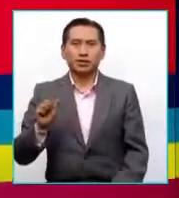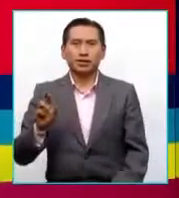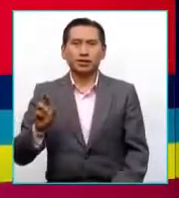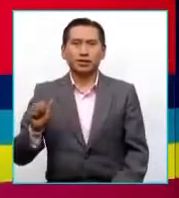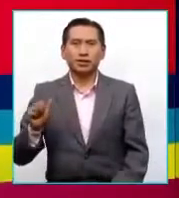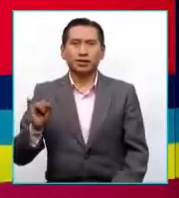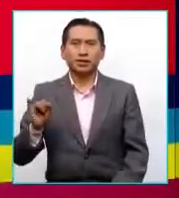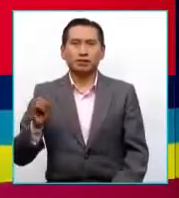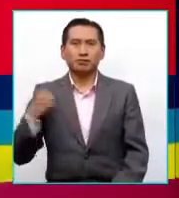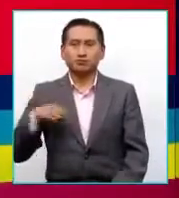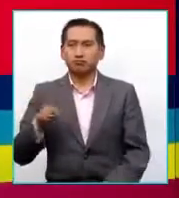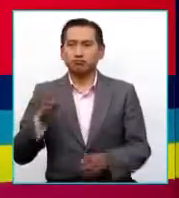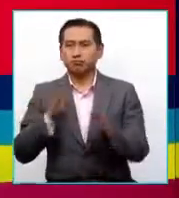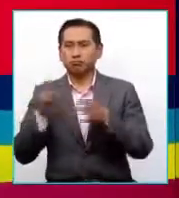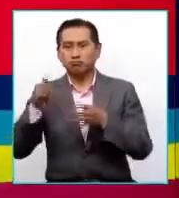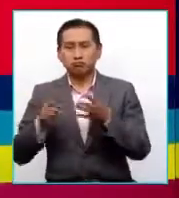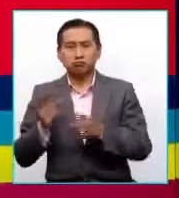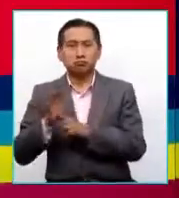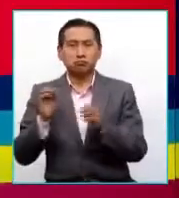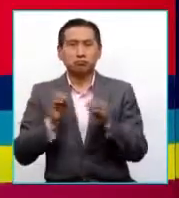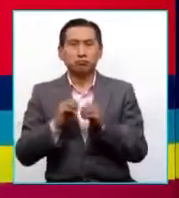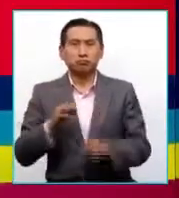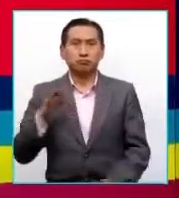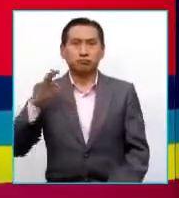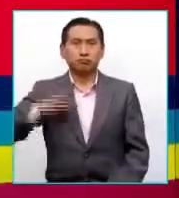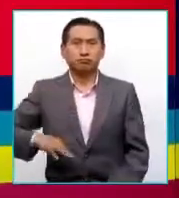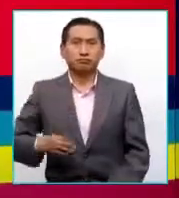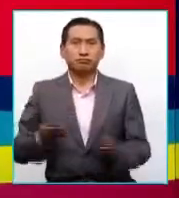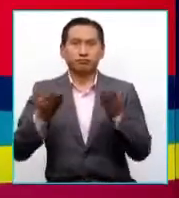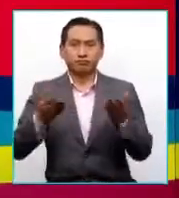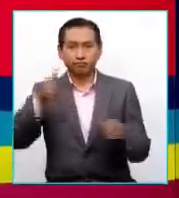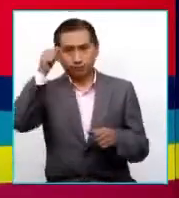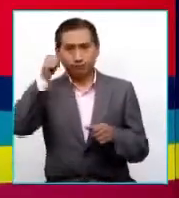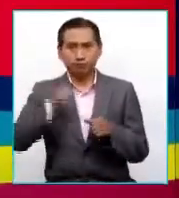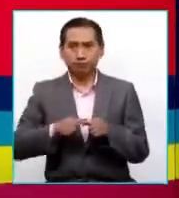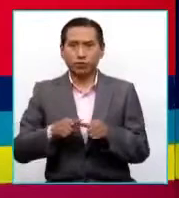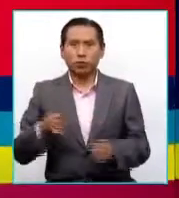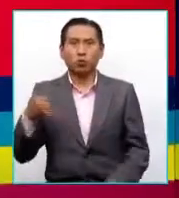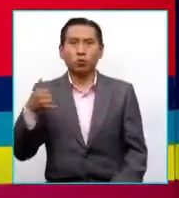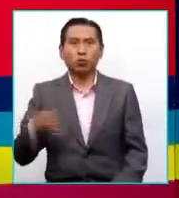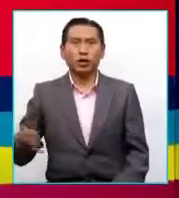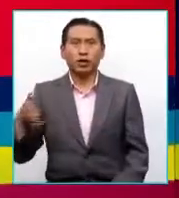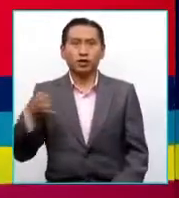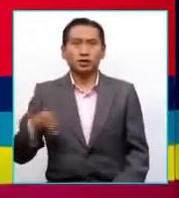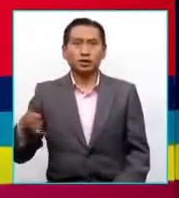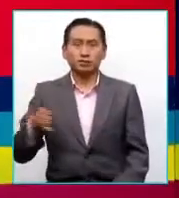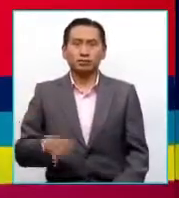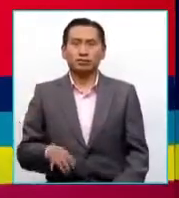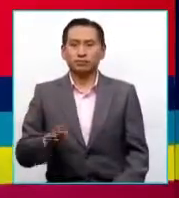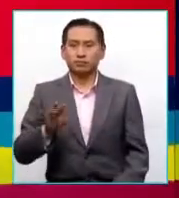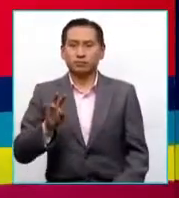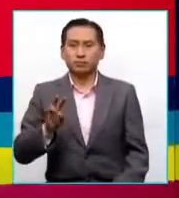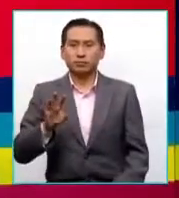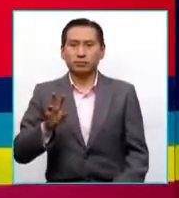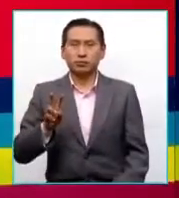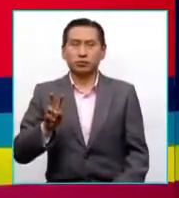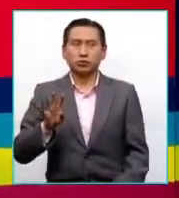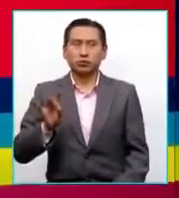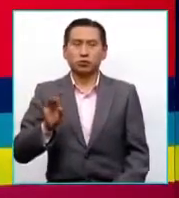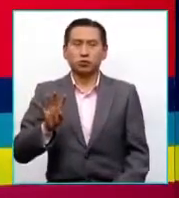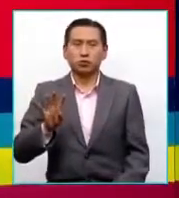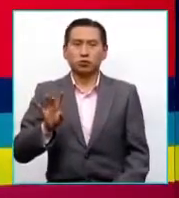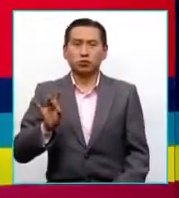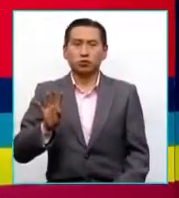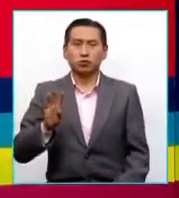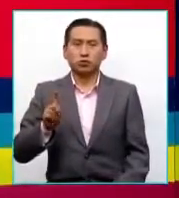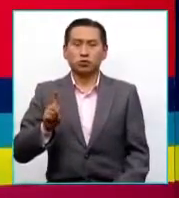compartimos cada una de nuestras entrevistas. Y aprovecho para recordarles que nuestra plataforma de WhatsApp 752-8484-1 se encuentra habilitada